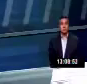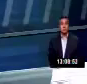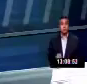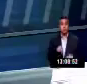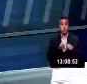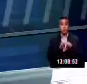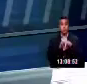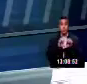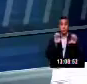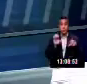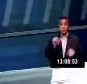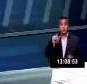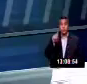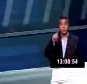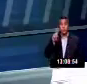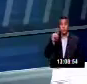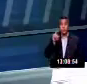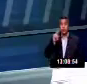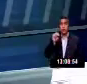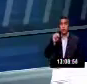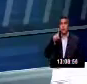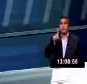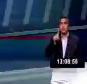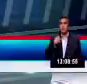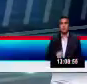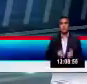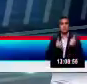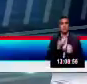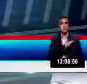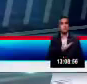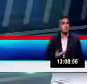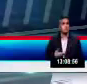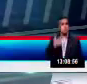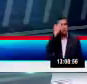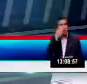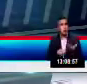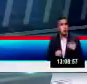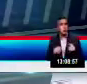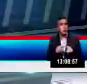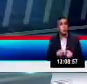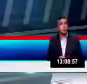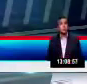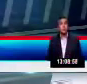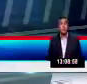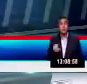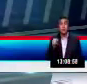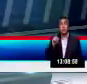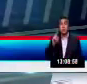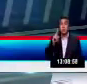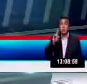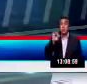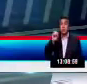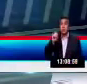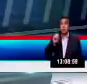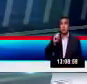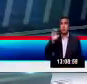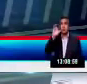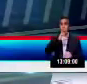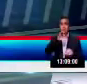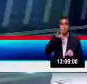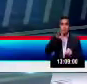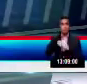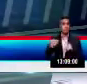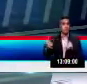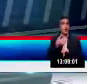Y el empresario Álvaro Noboa reiteró su declinación a la candidatura presidencial, mientras que Isidro Romero Carbo buscará llegar